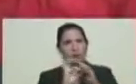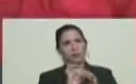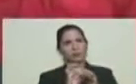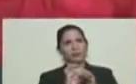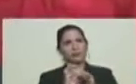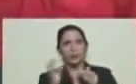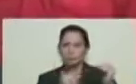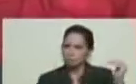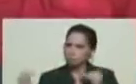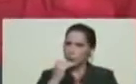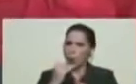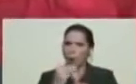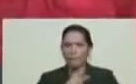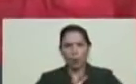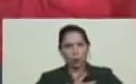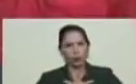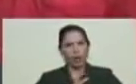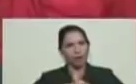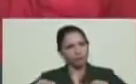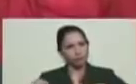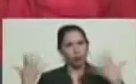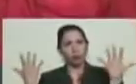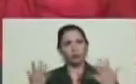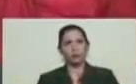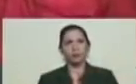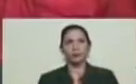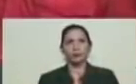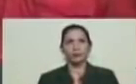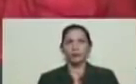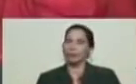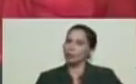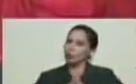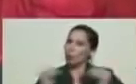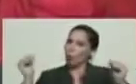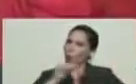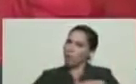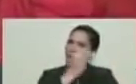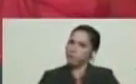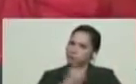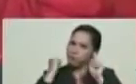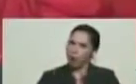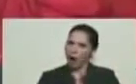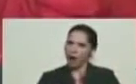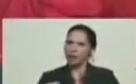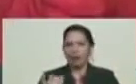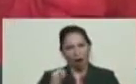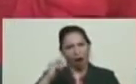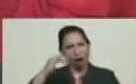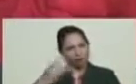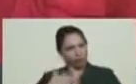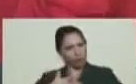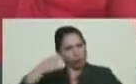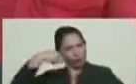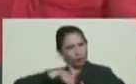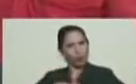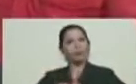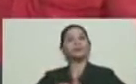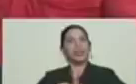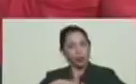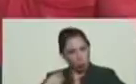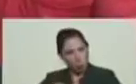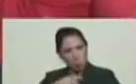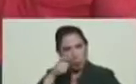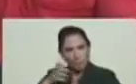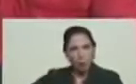con voluntad de triunfo, y la va a superar con toda la fuerza que llevamos por dentro de ser el pueblo de Bolívar,